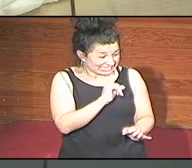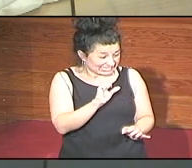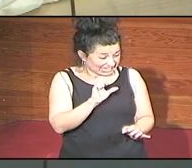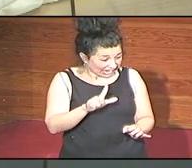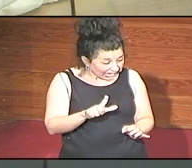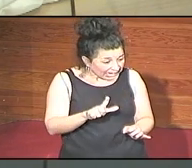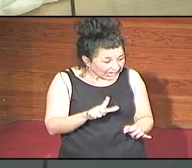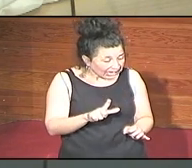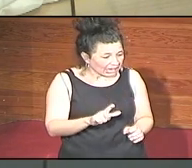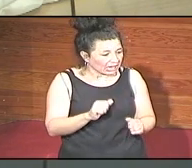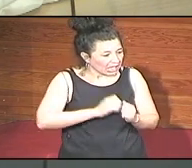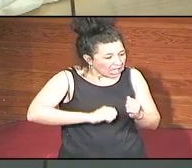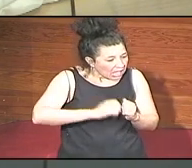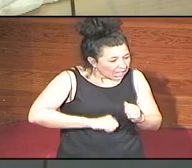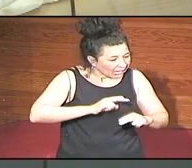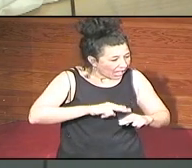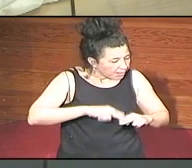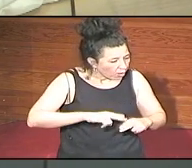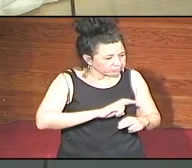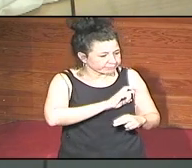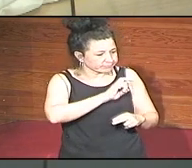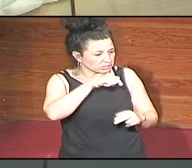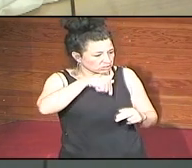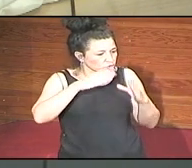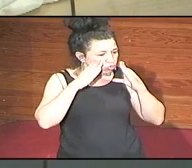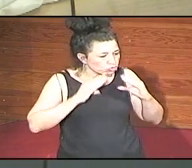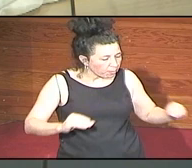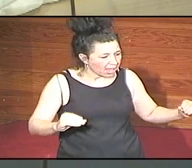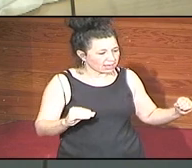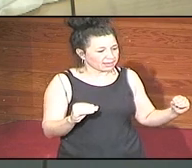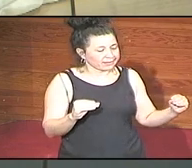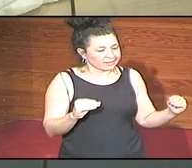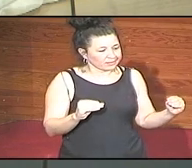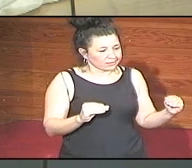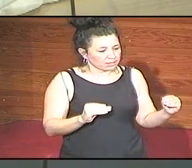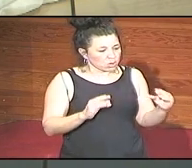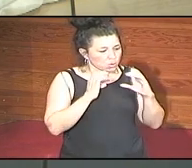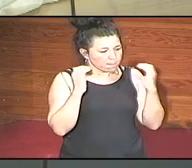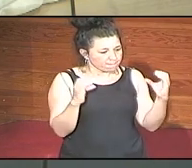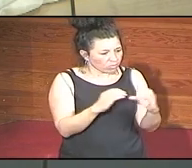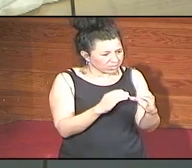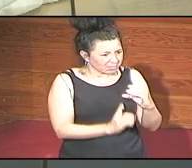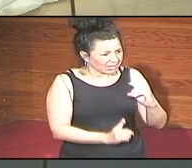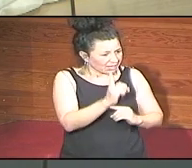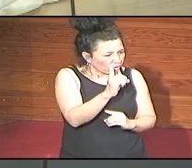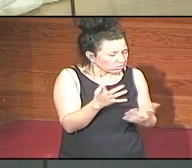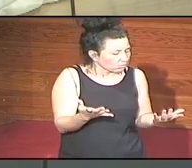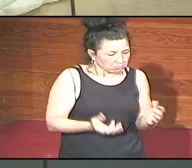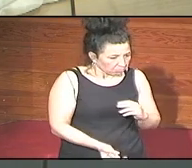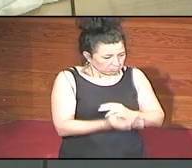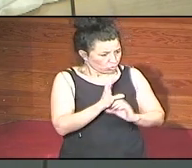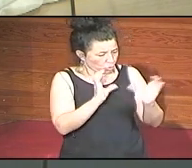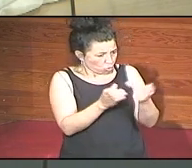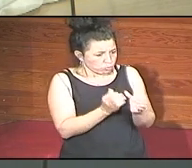el negocio del carbón en somalia en el norte de mozambique porque de repente salen yihadistas y grupos yihadistas